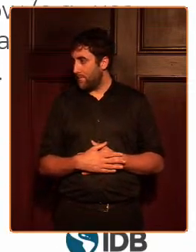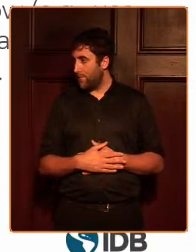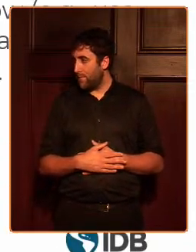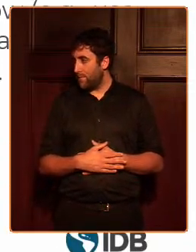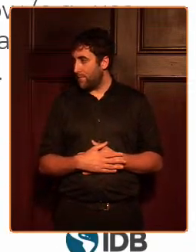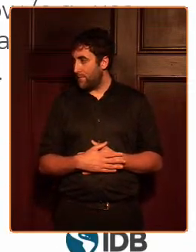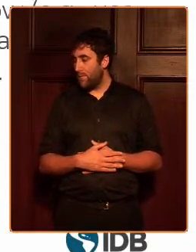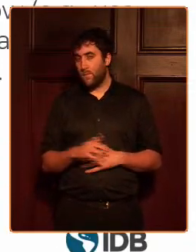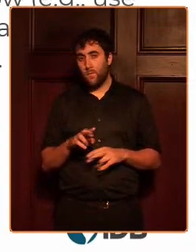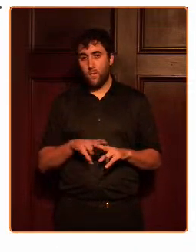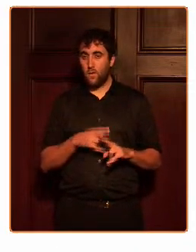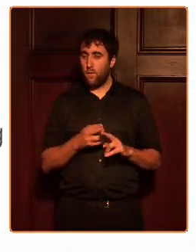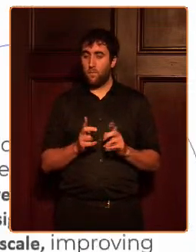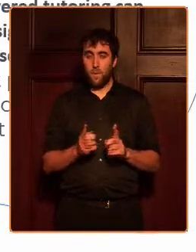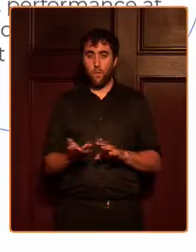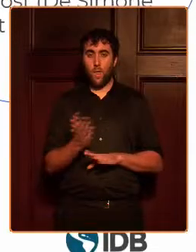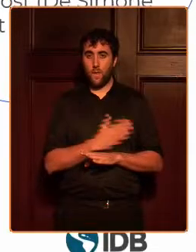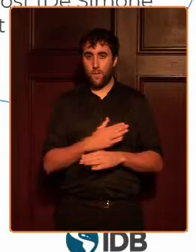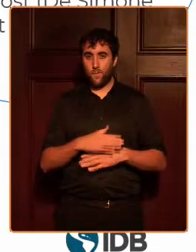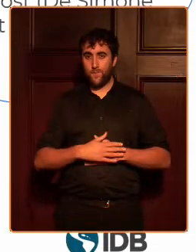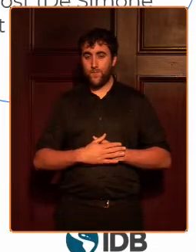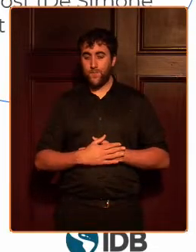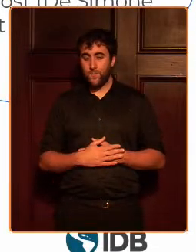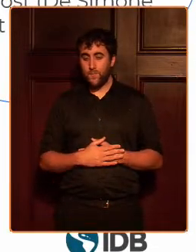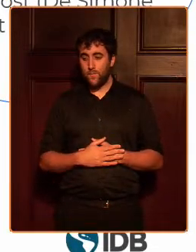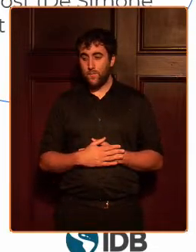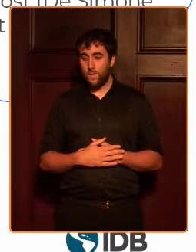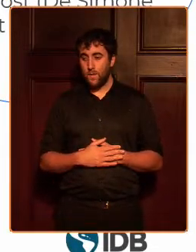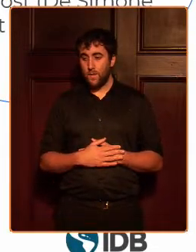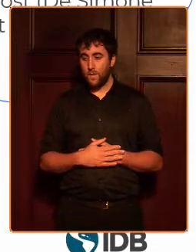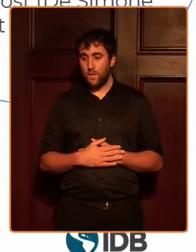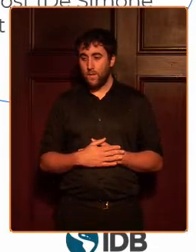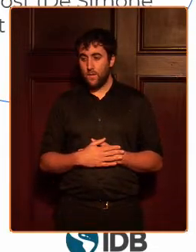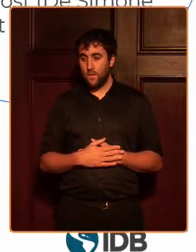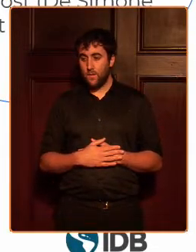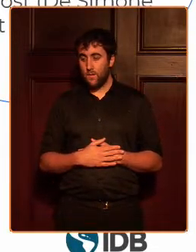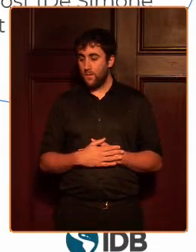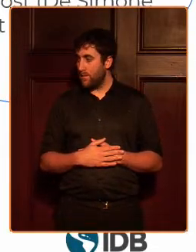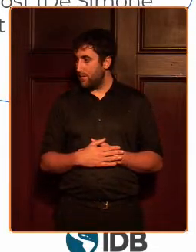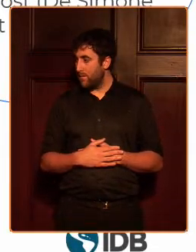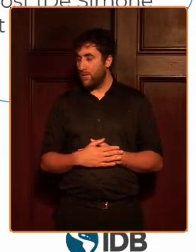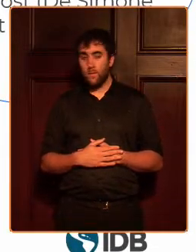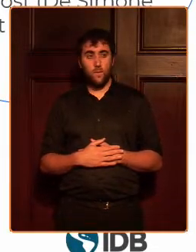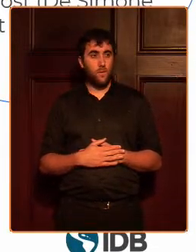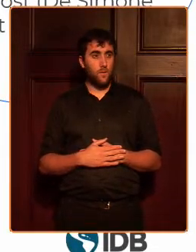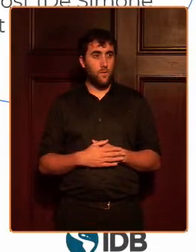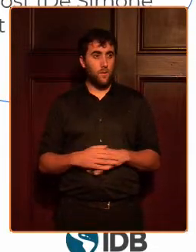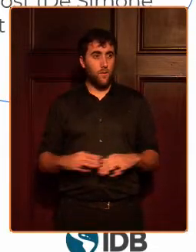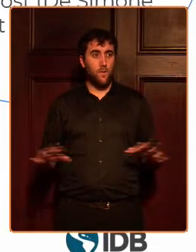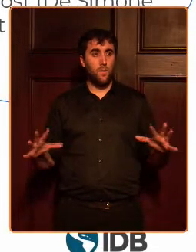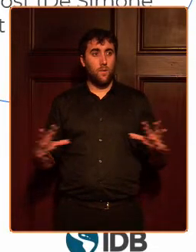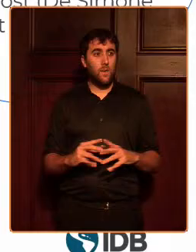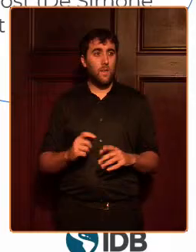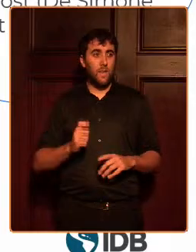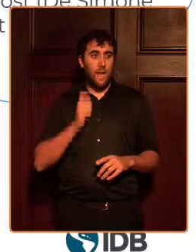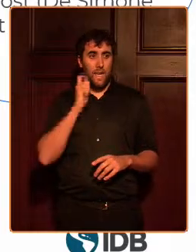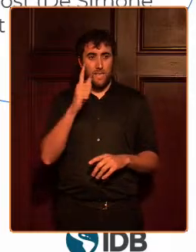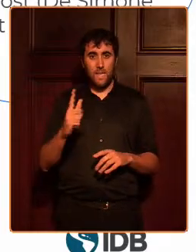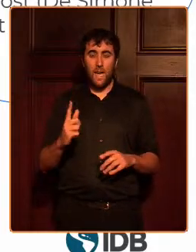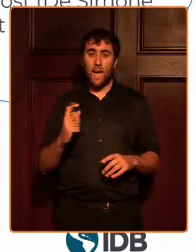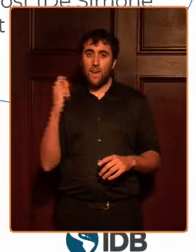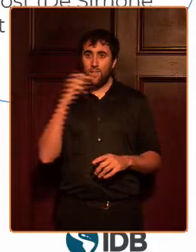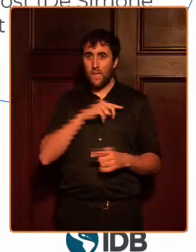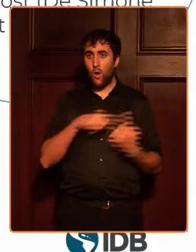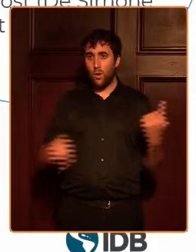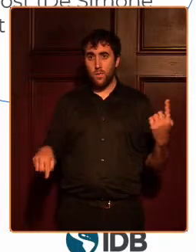Esto básicamente es lo mismo que acabo de explicar. Ahora, dicho esto, la inteligencia artificial es